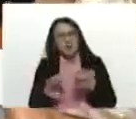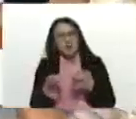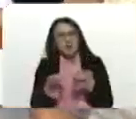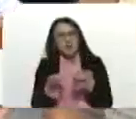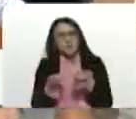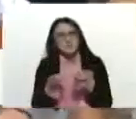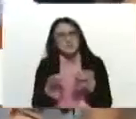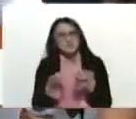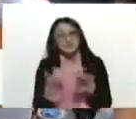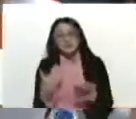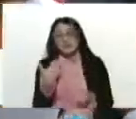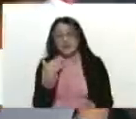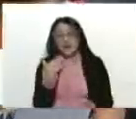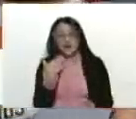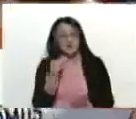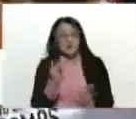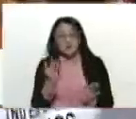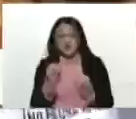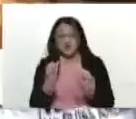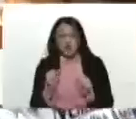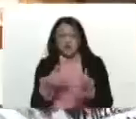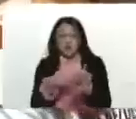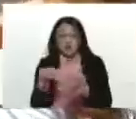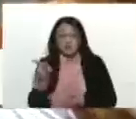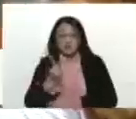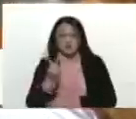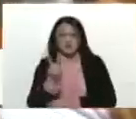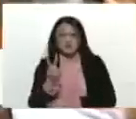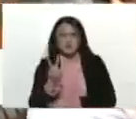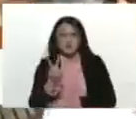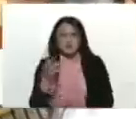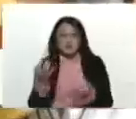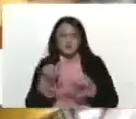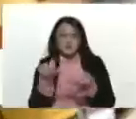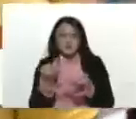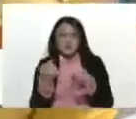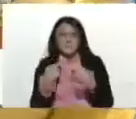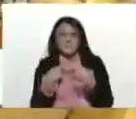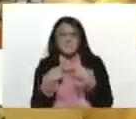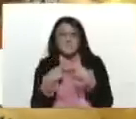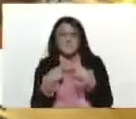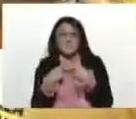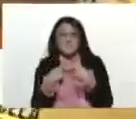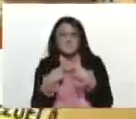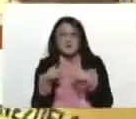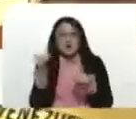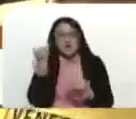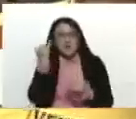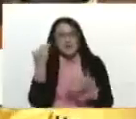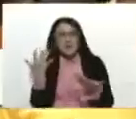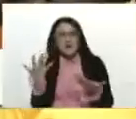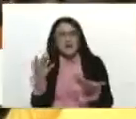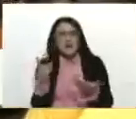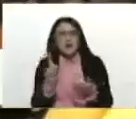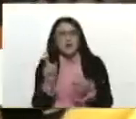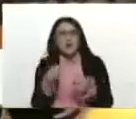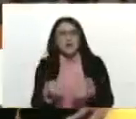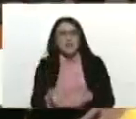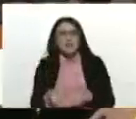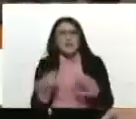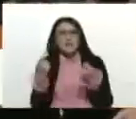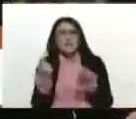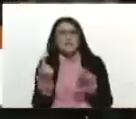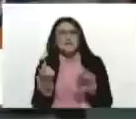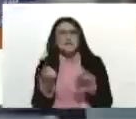nos han hecho un daño extraordinario duro fuerte pero la intención de ellos no era destruirnos